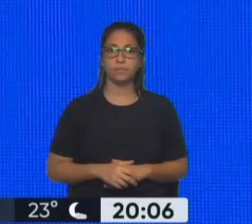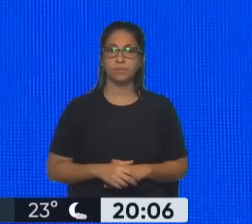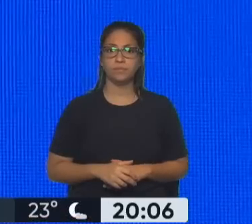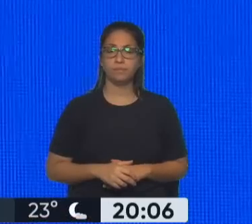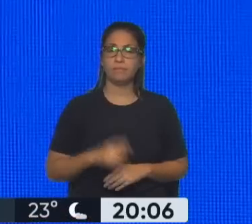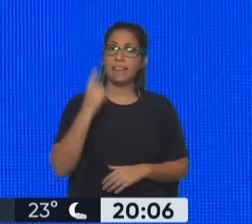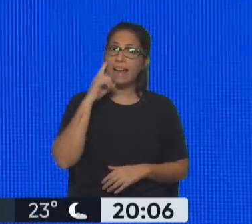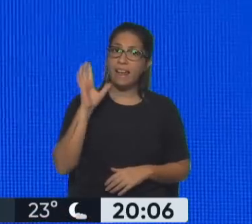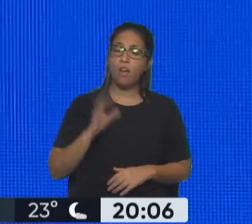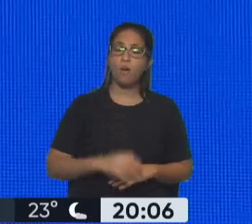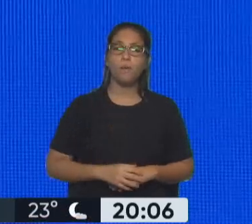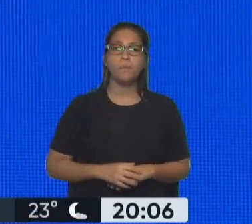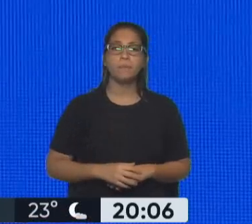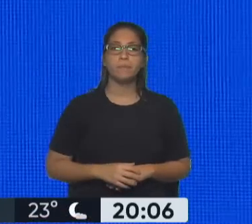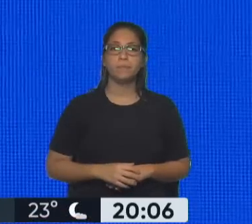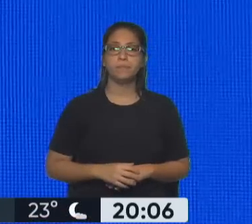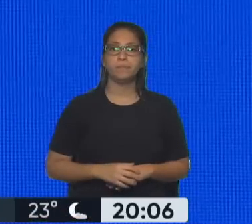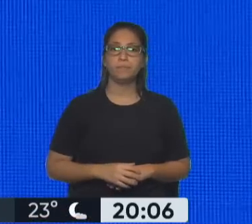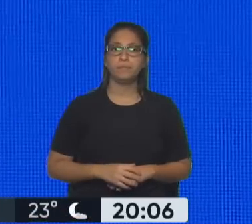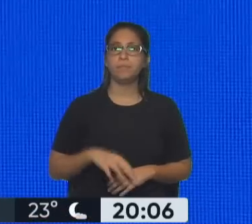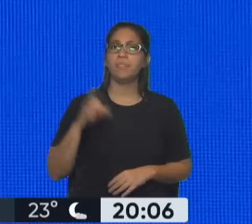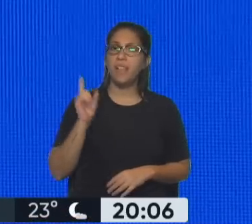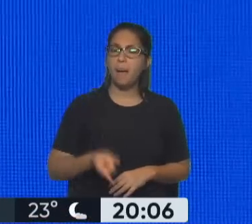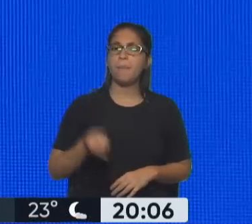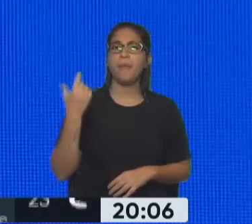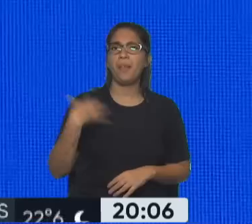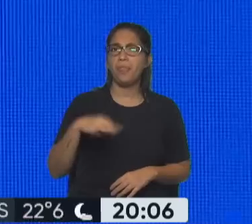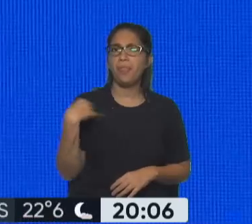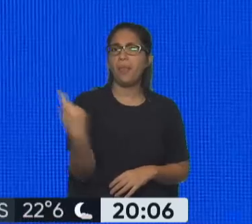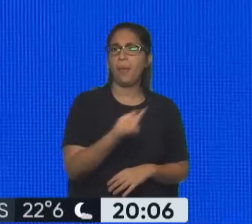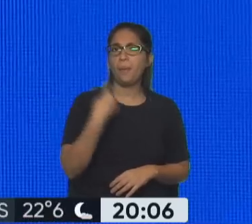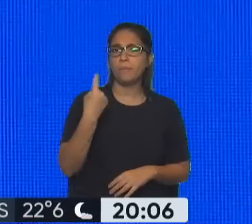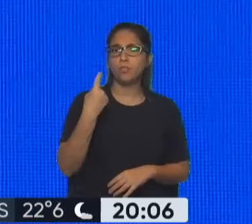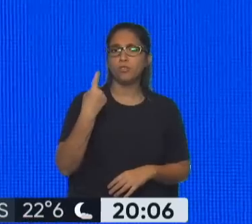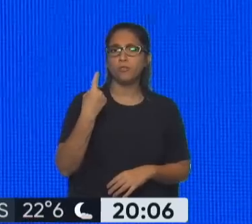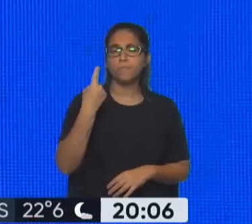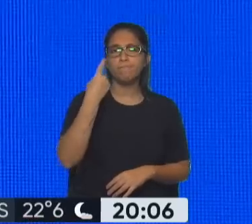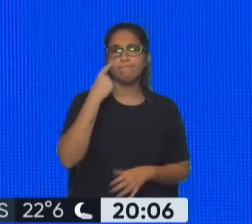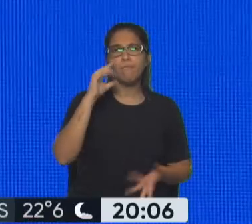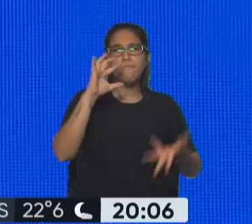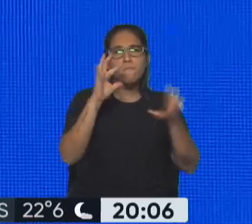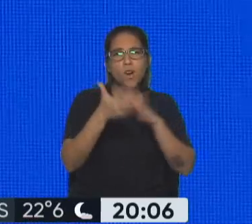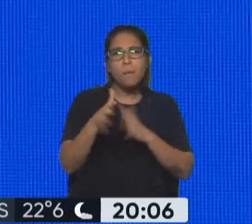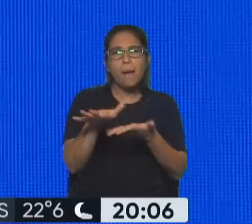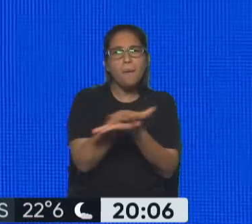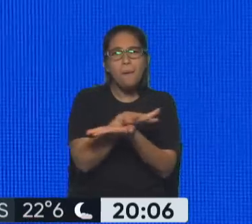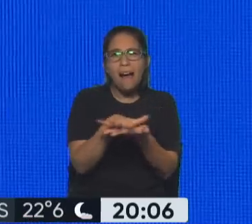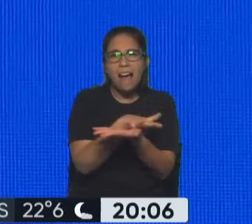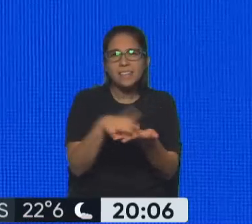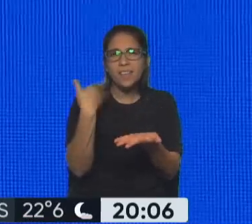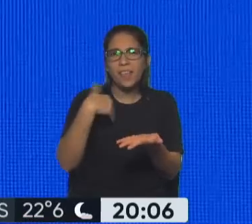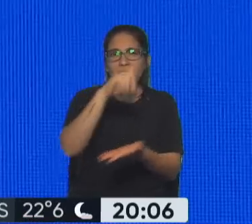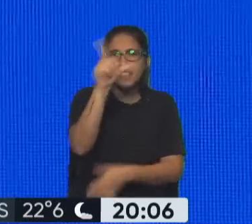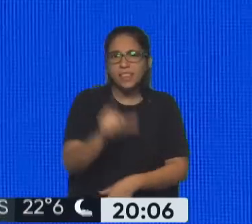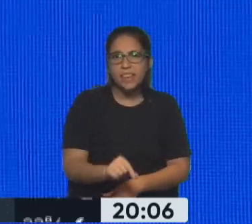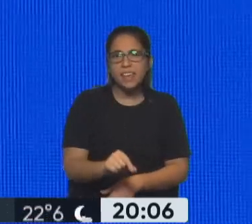creo que también debemos abordar una estructura en la República Argentina